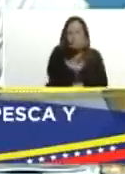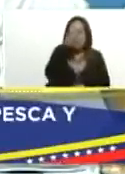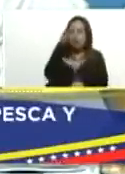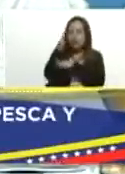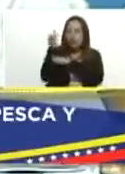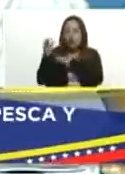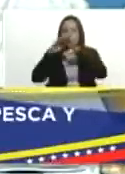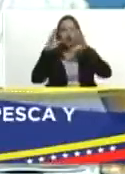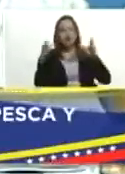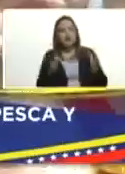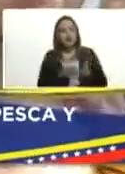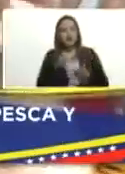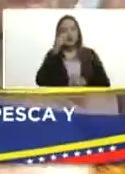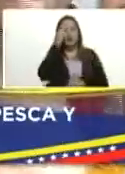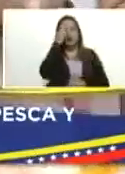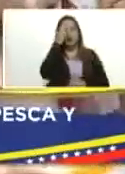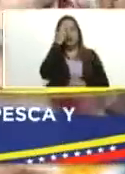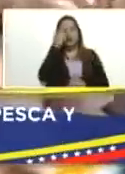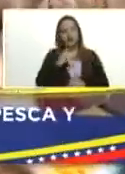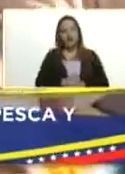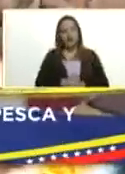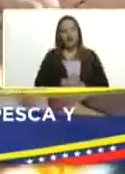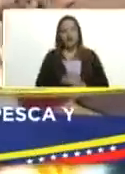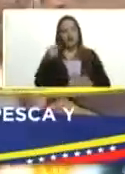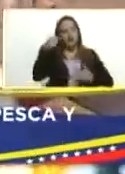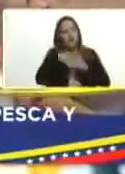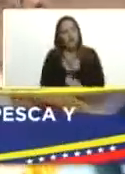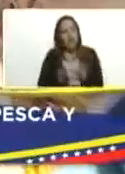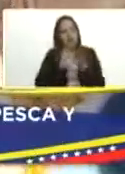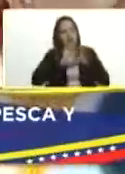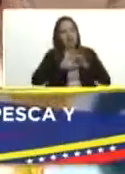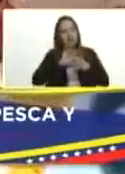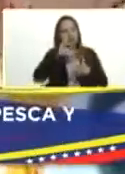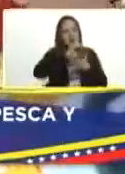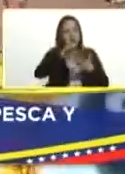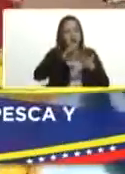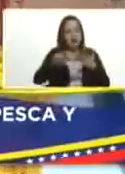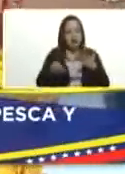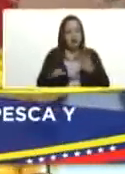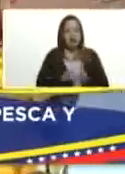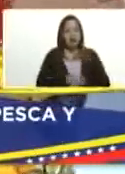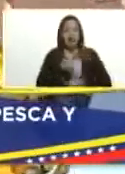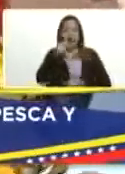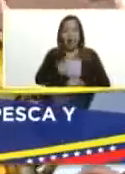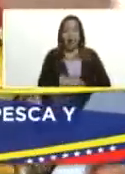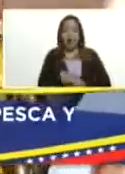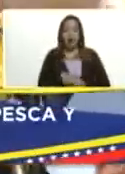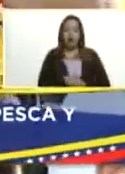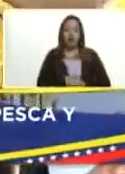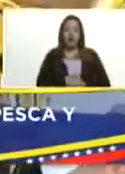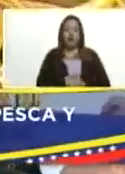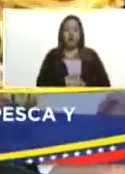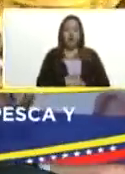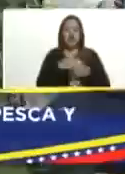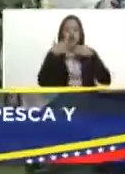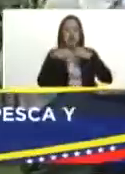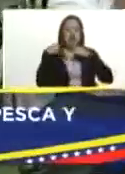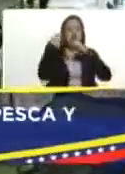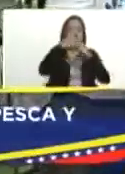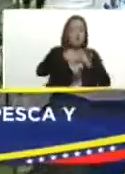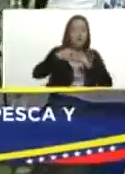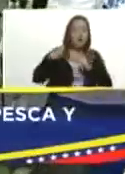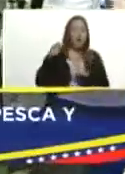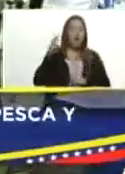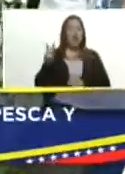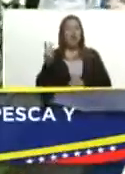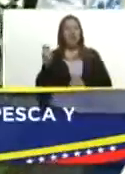mundo para incrementar, para profundizar esas alianzas estratégicas, pues hoy Pescabén será el pivote y una referencia